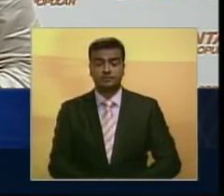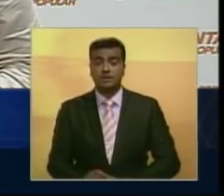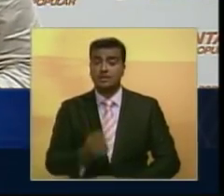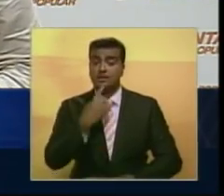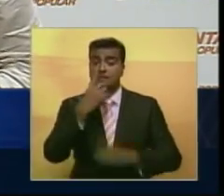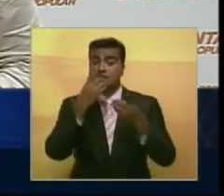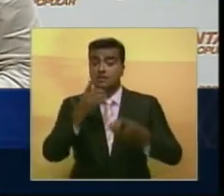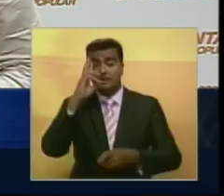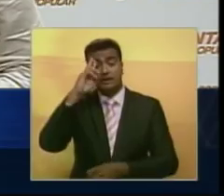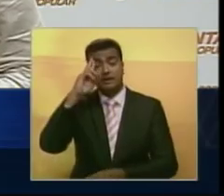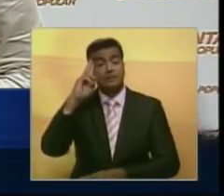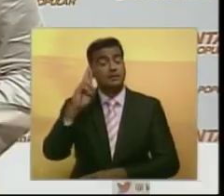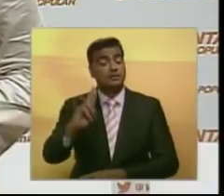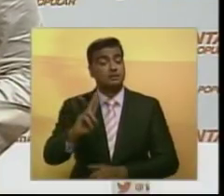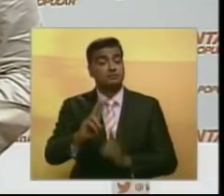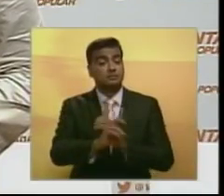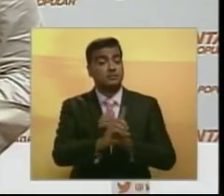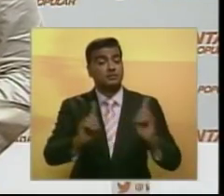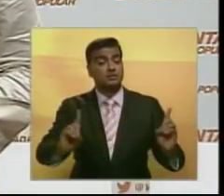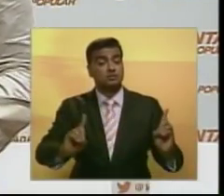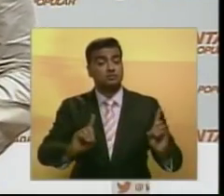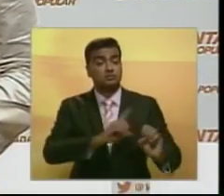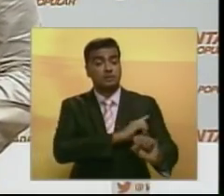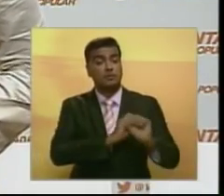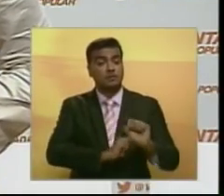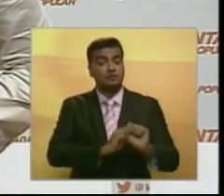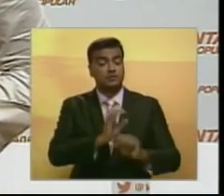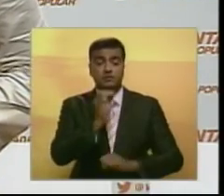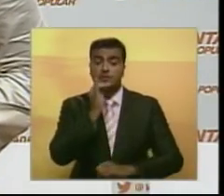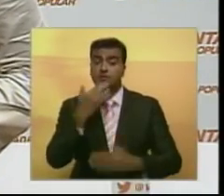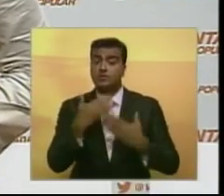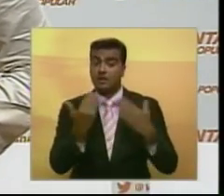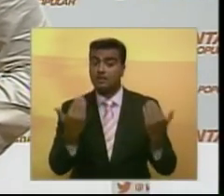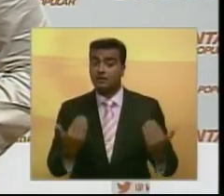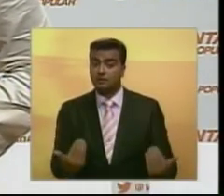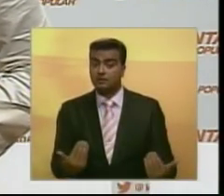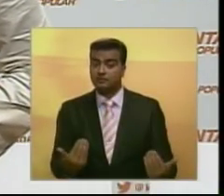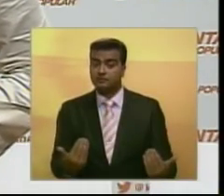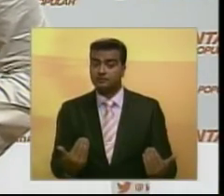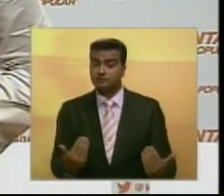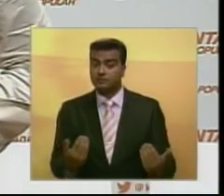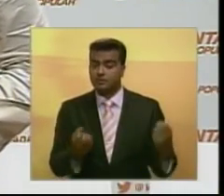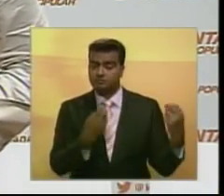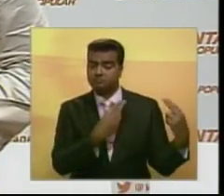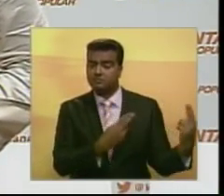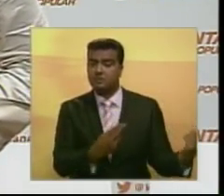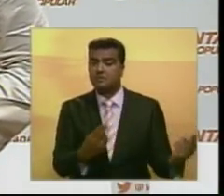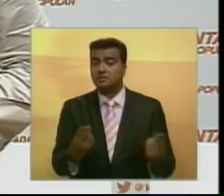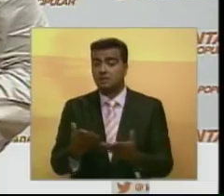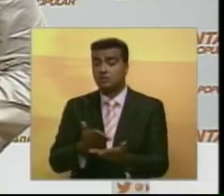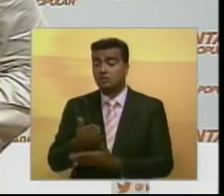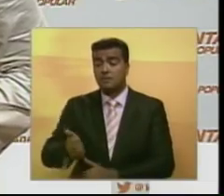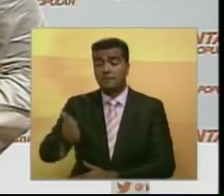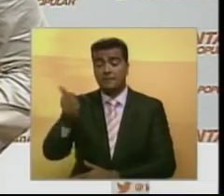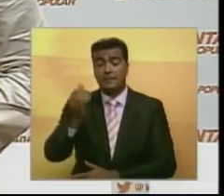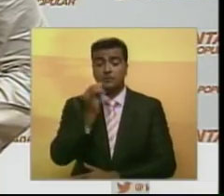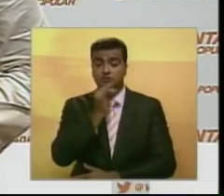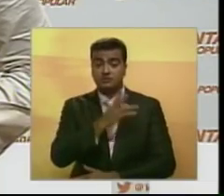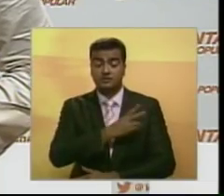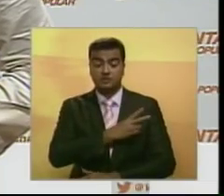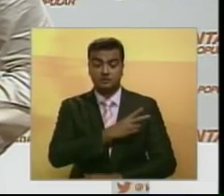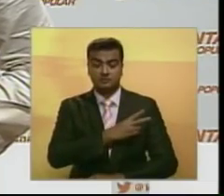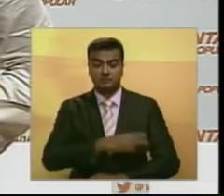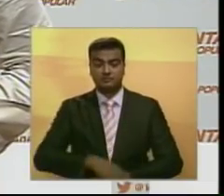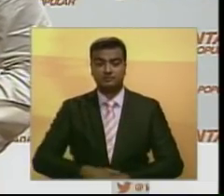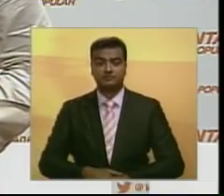deben respetar la separación de poderes. Es la información que tenemos desde acá. Con esto les invitamos a que continúen con más de la emisión meridiana